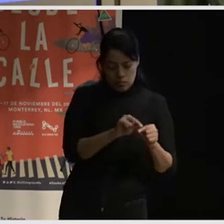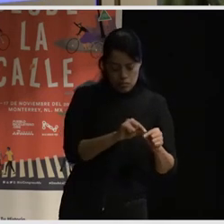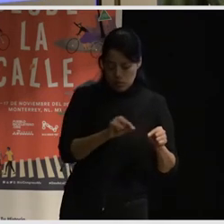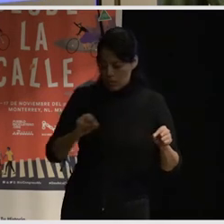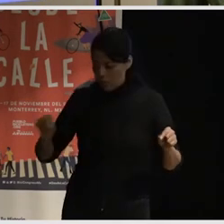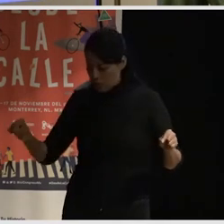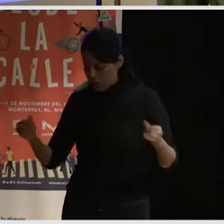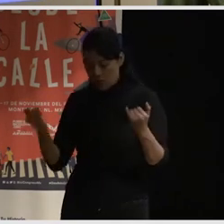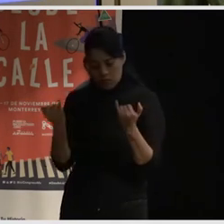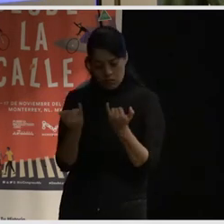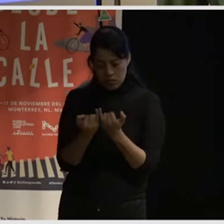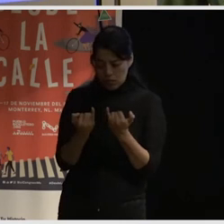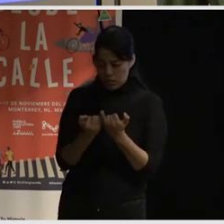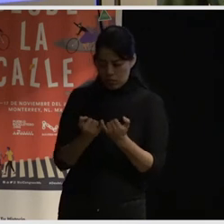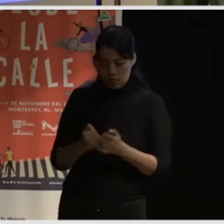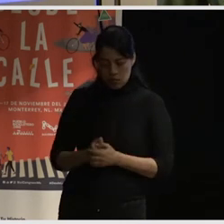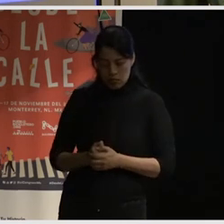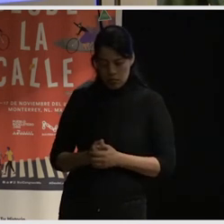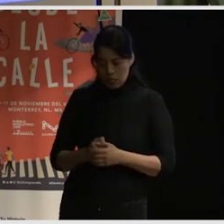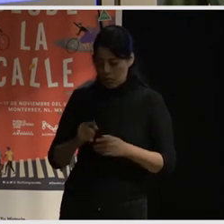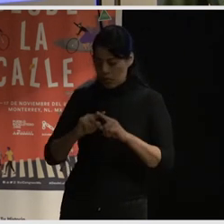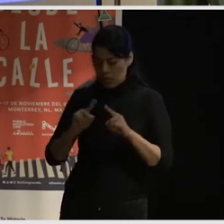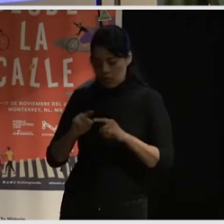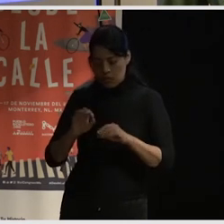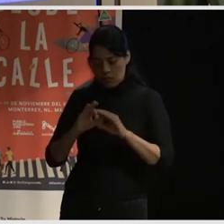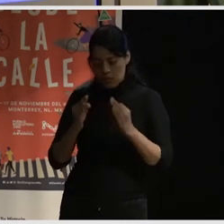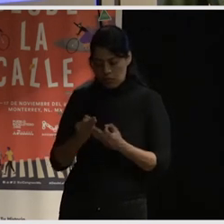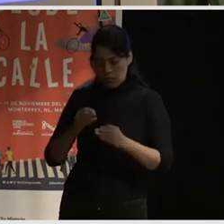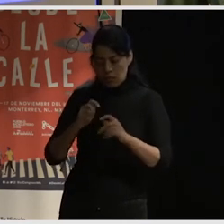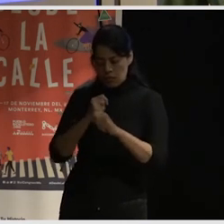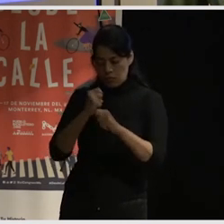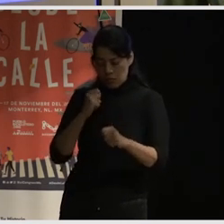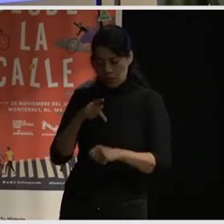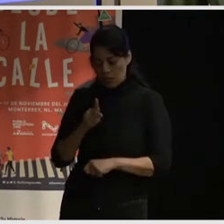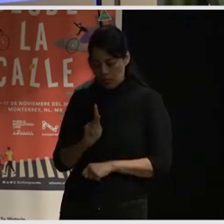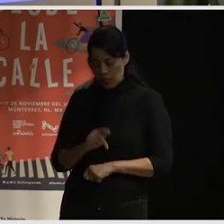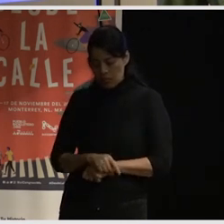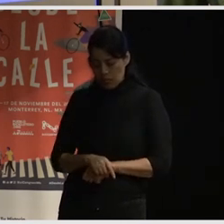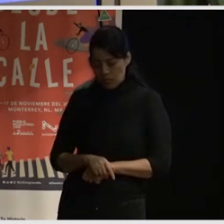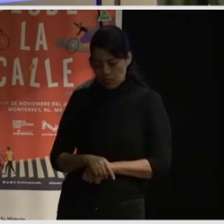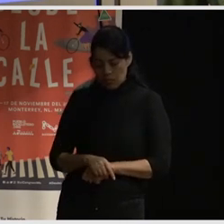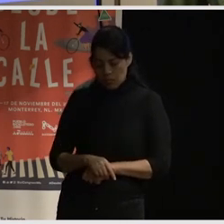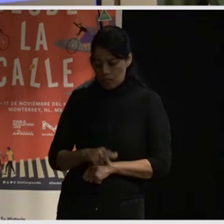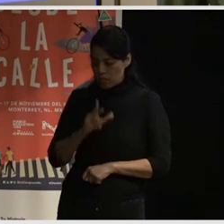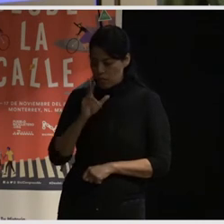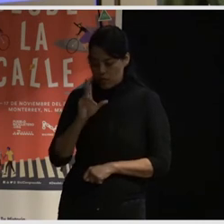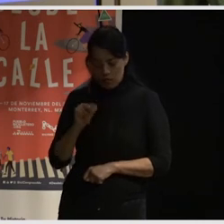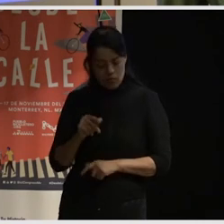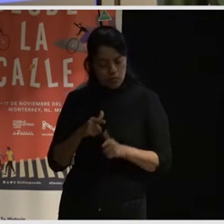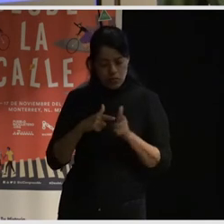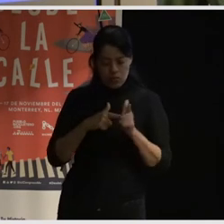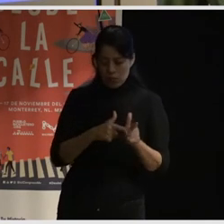iguales en las diferentes modalidades de transporte pero pero no nos siguen la tendencia en